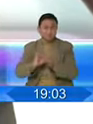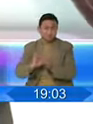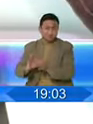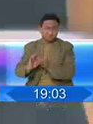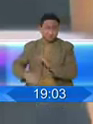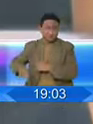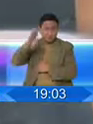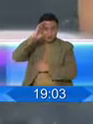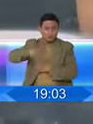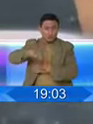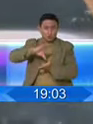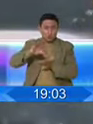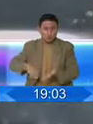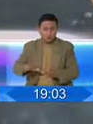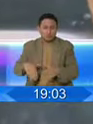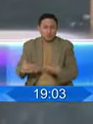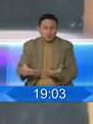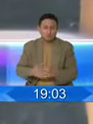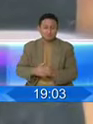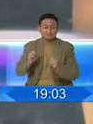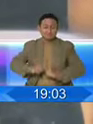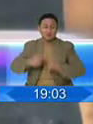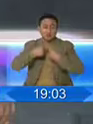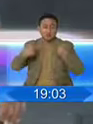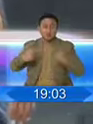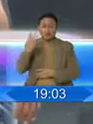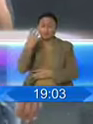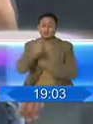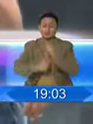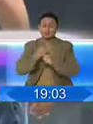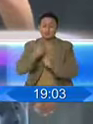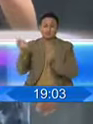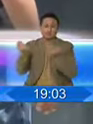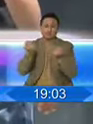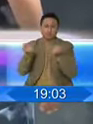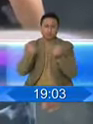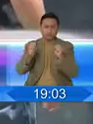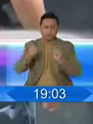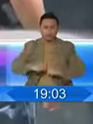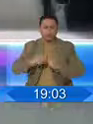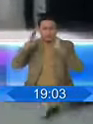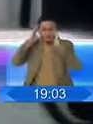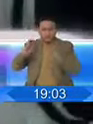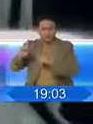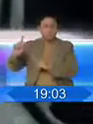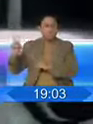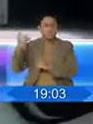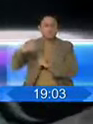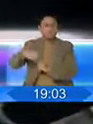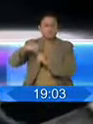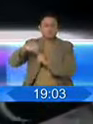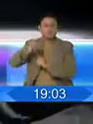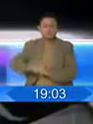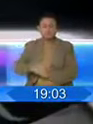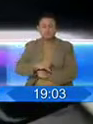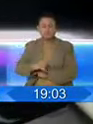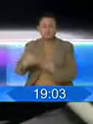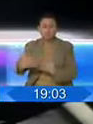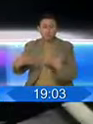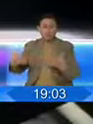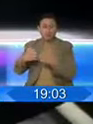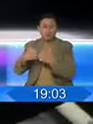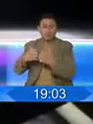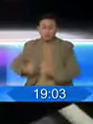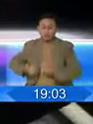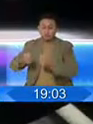policía y los ciudadanos. Anunció además que en sus 4 años de mandato se dará atención prioritaria a la dotación de condiciones